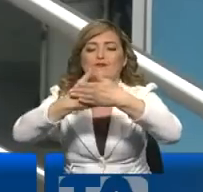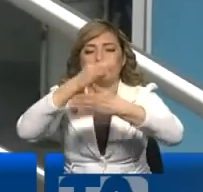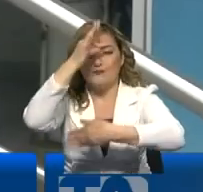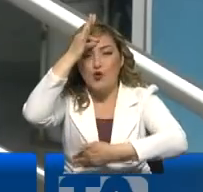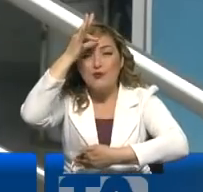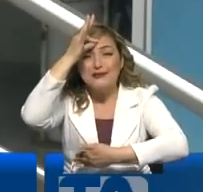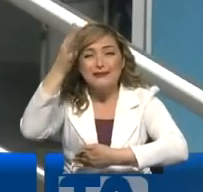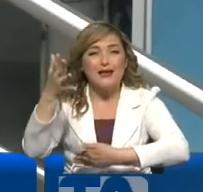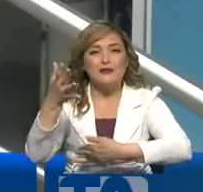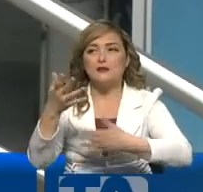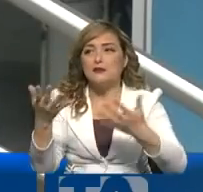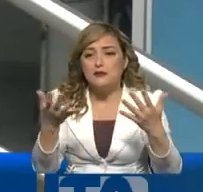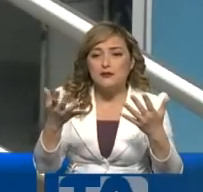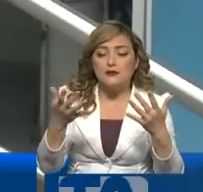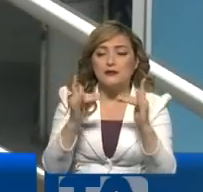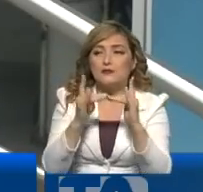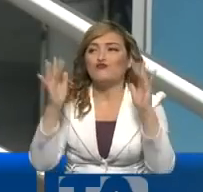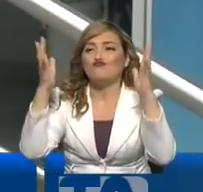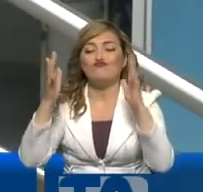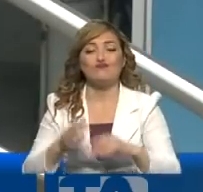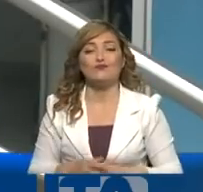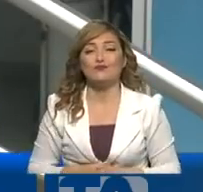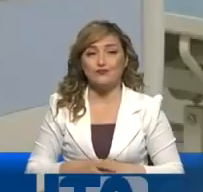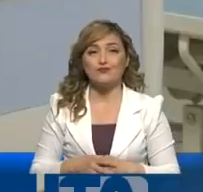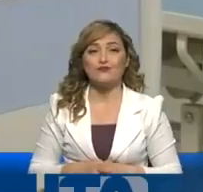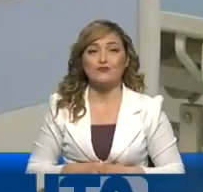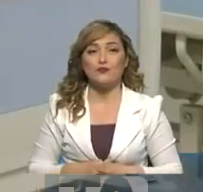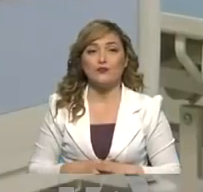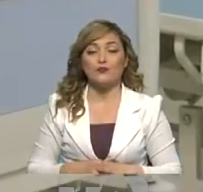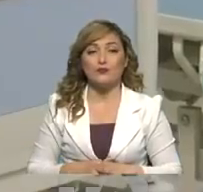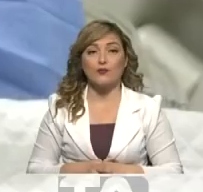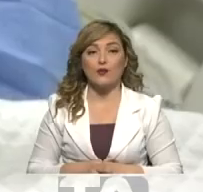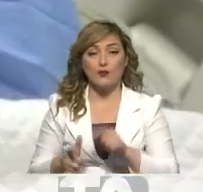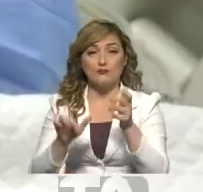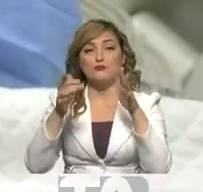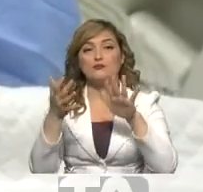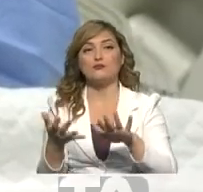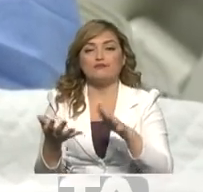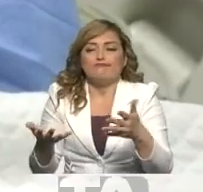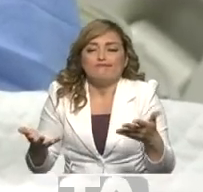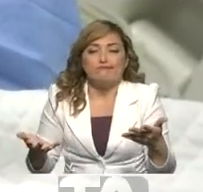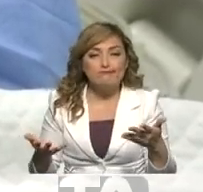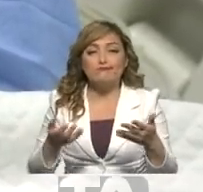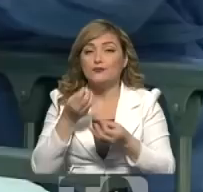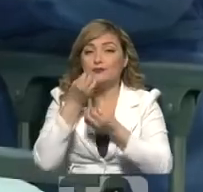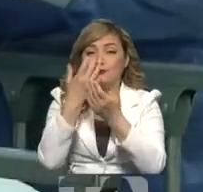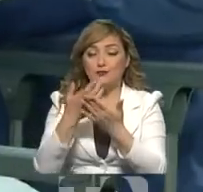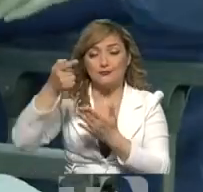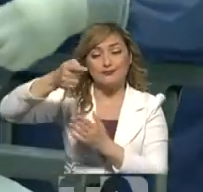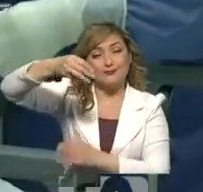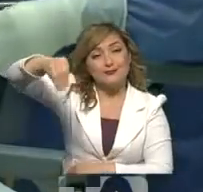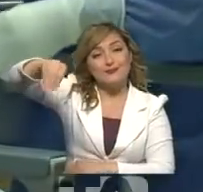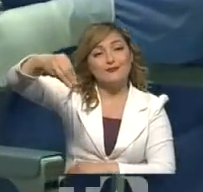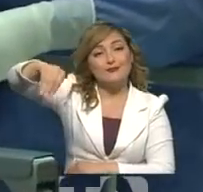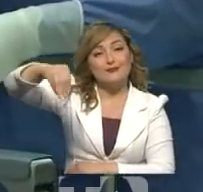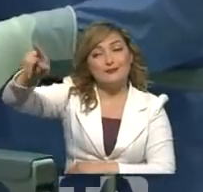el verse ya desbordados en su capacidad y no poder hacer más. Sobre la mortalidad, ni hablar, cuenta que solo este